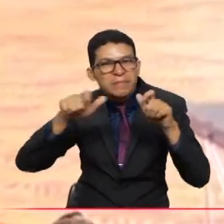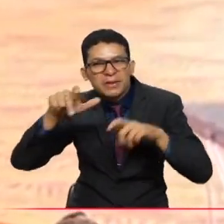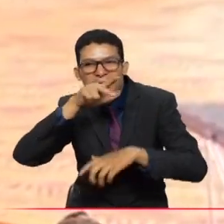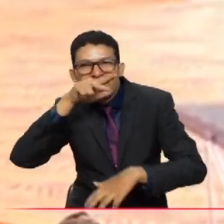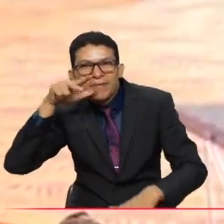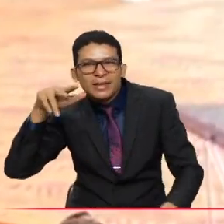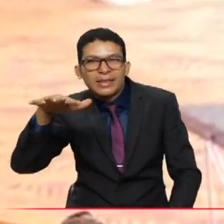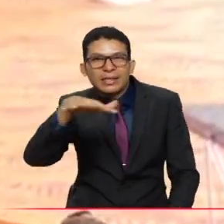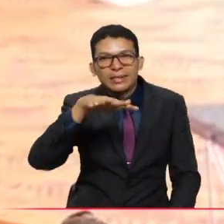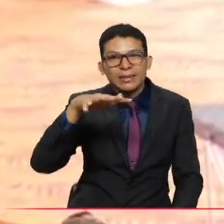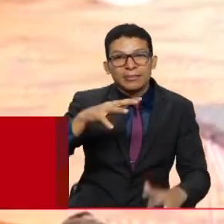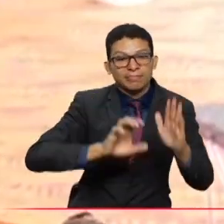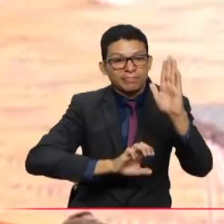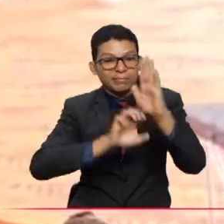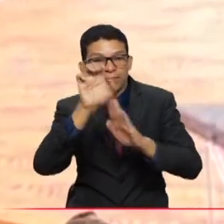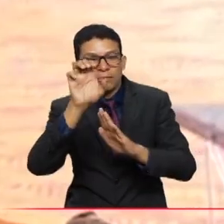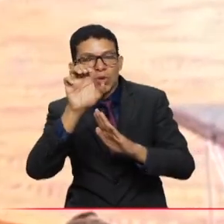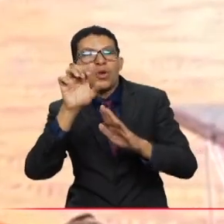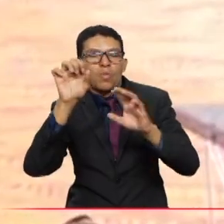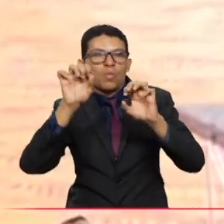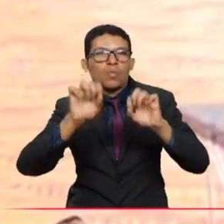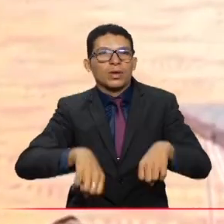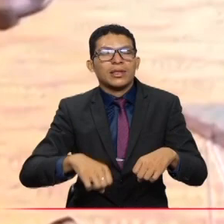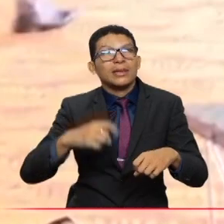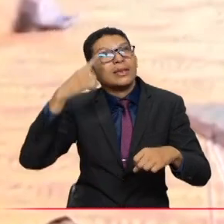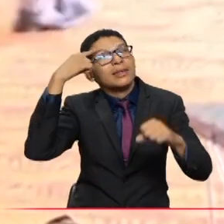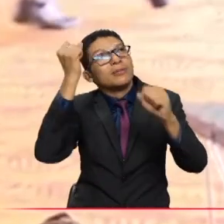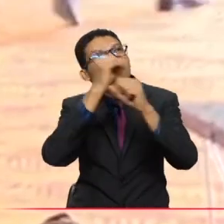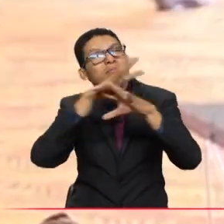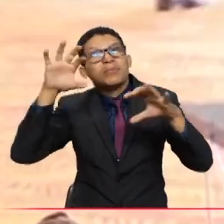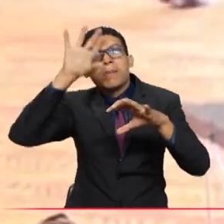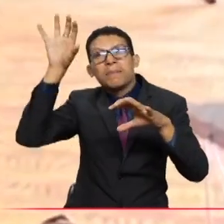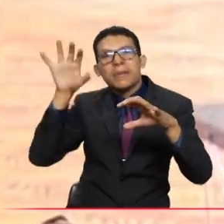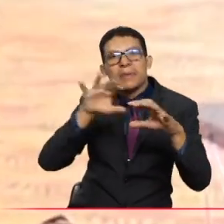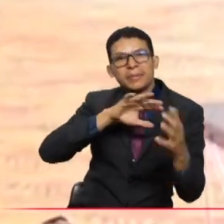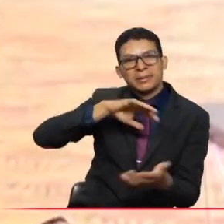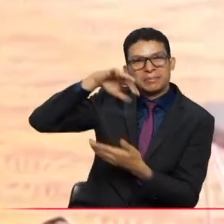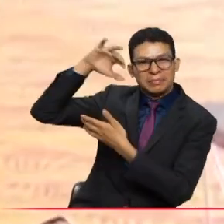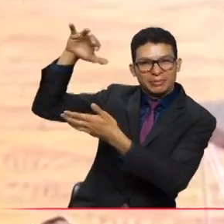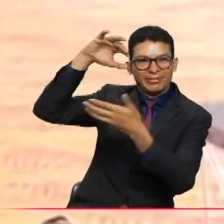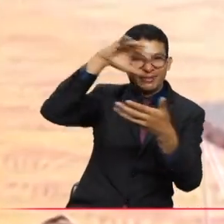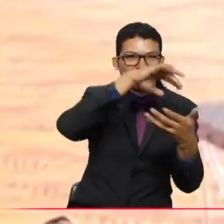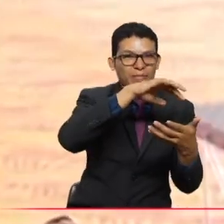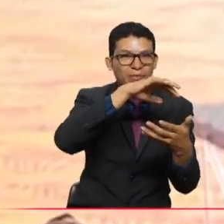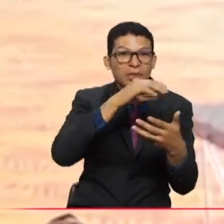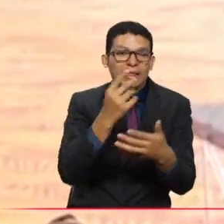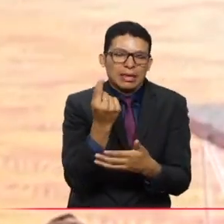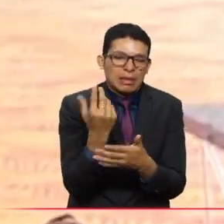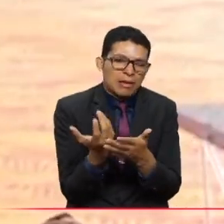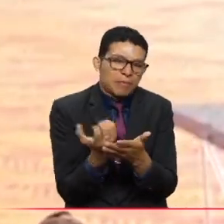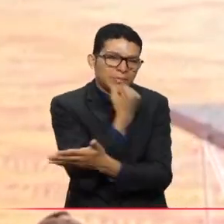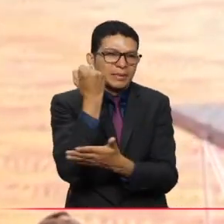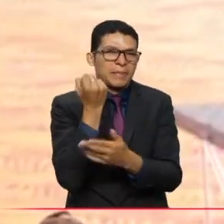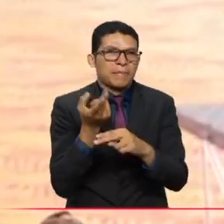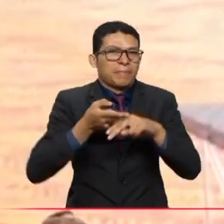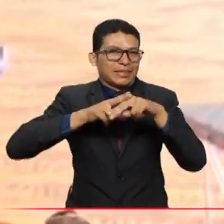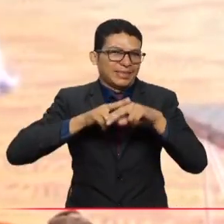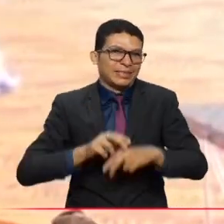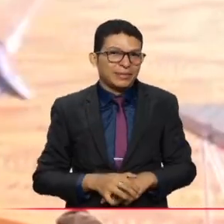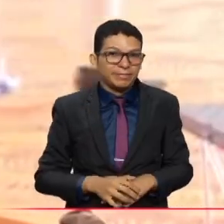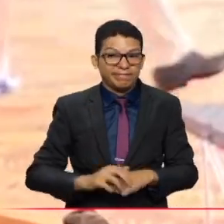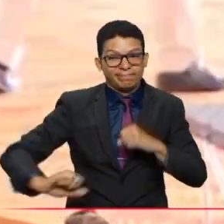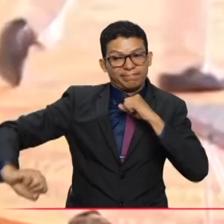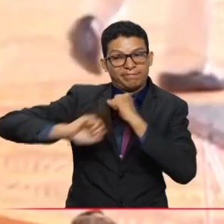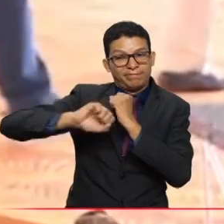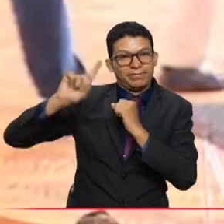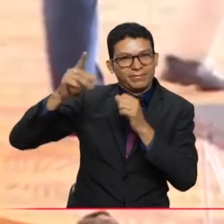emprendimientos, puedan de alguna manera cumplir ese sueño que es exportar y poder ganar unos centavos más. Y también con ese apoyo que los